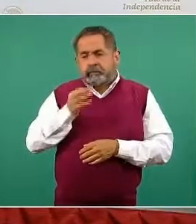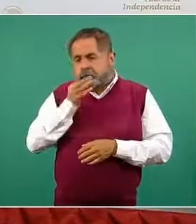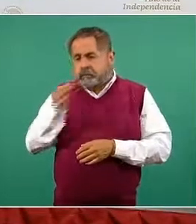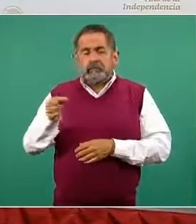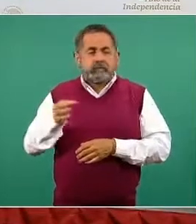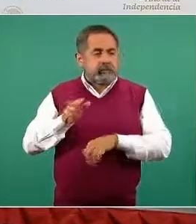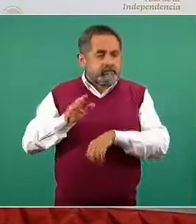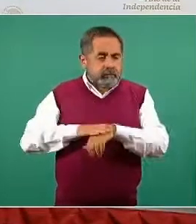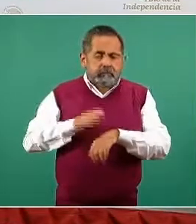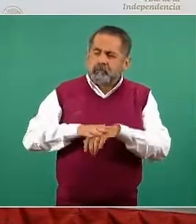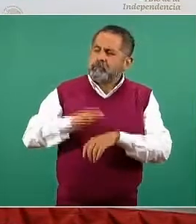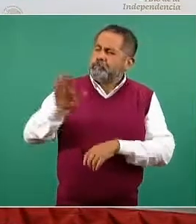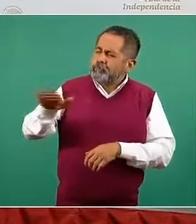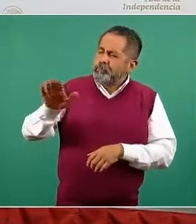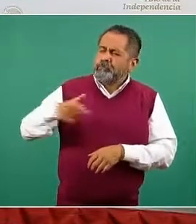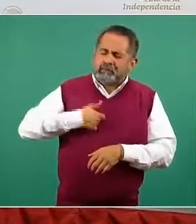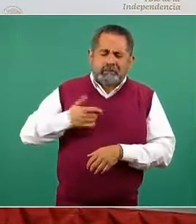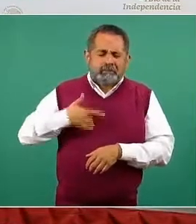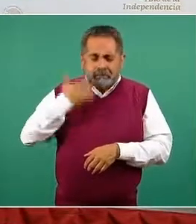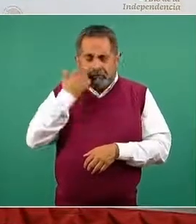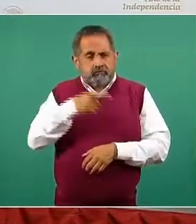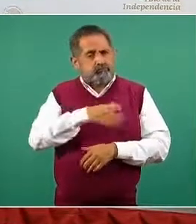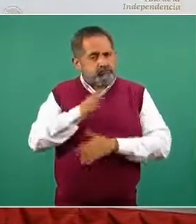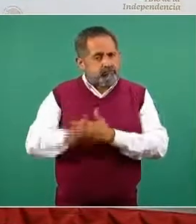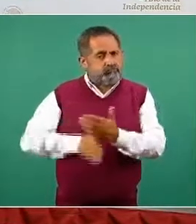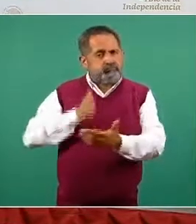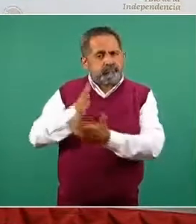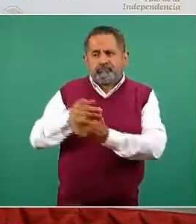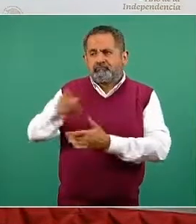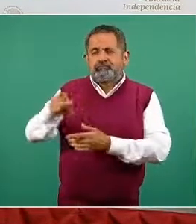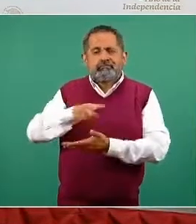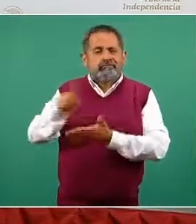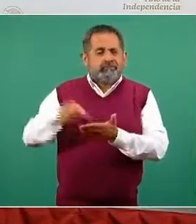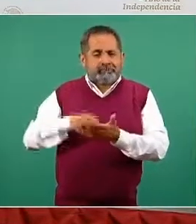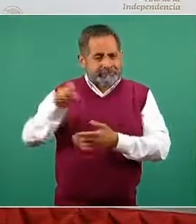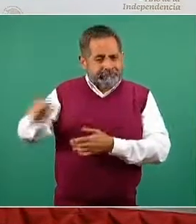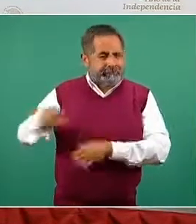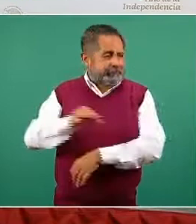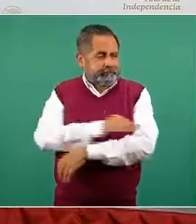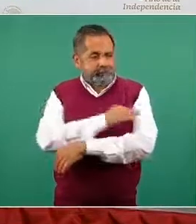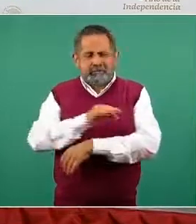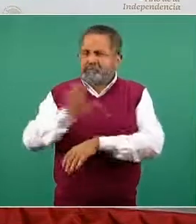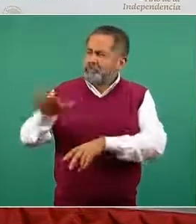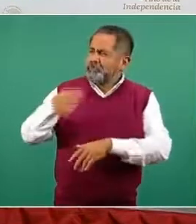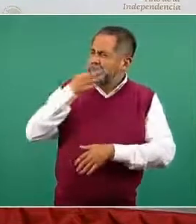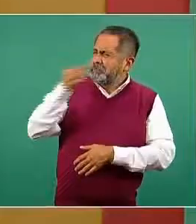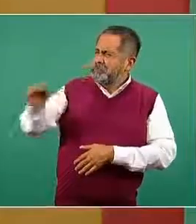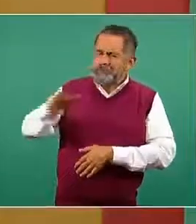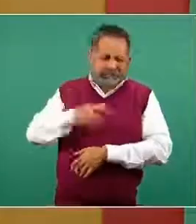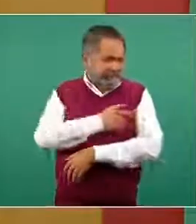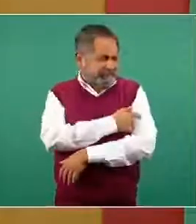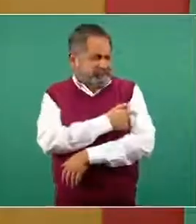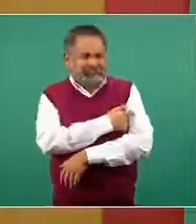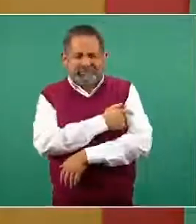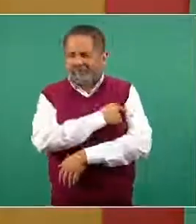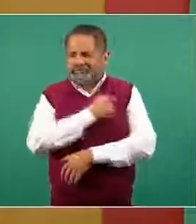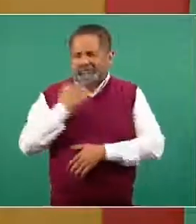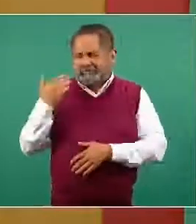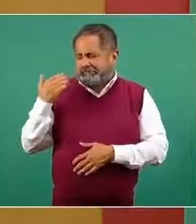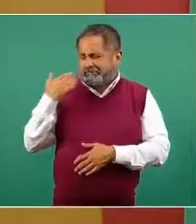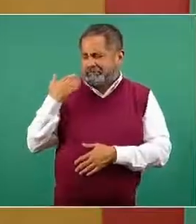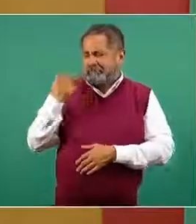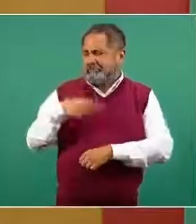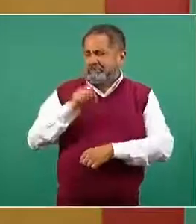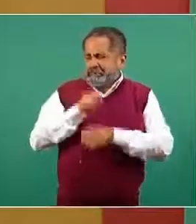notifiquen, vayan, visiten a su centro de salud para decir: me apliqué una vacuna hace